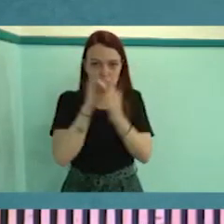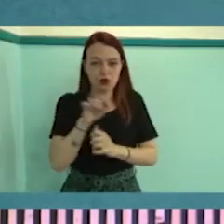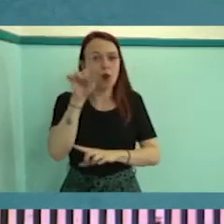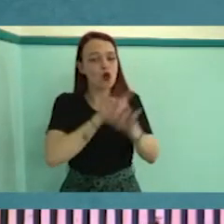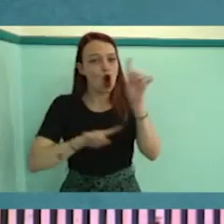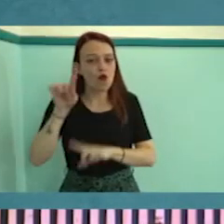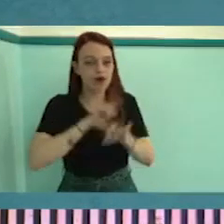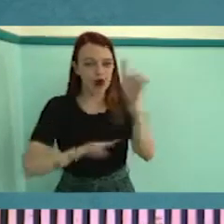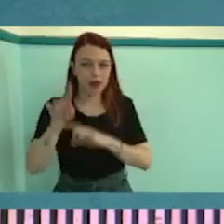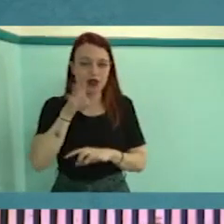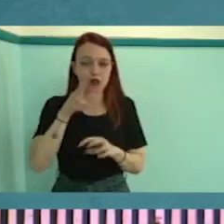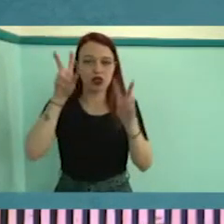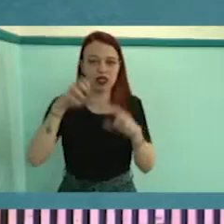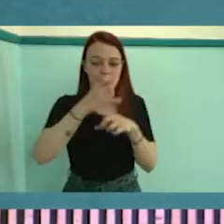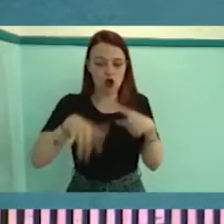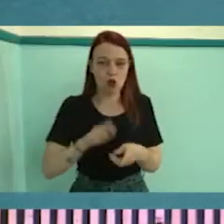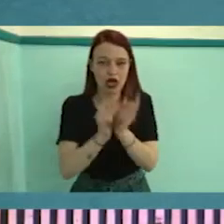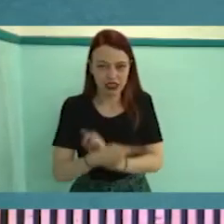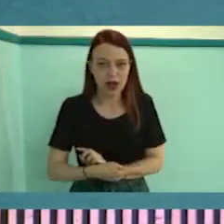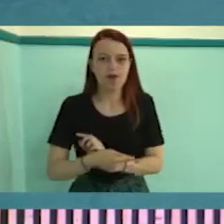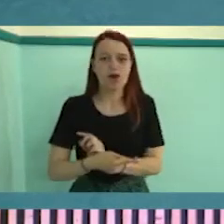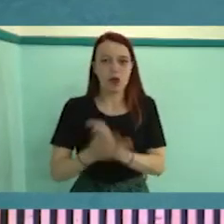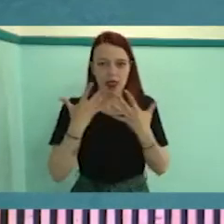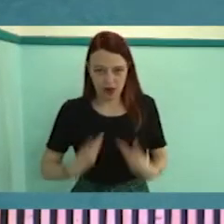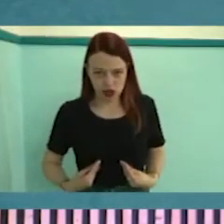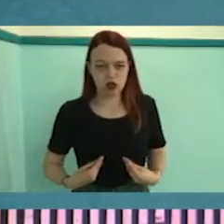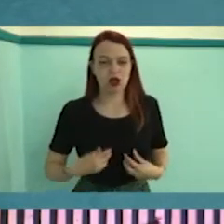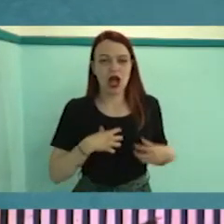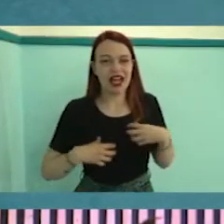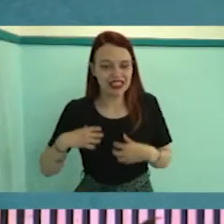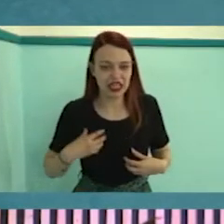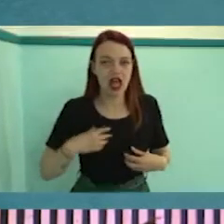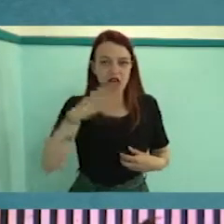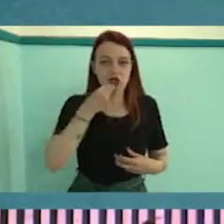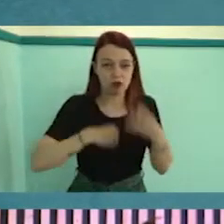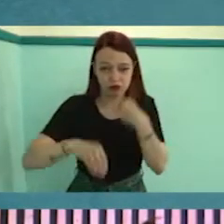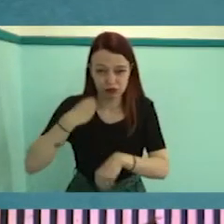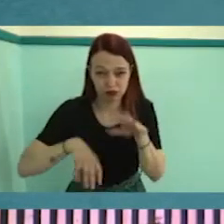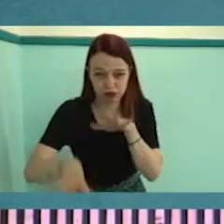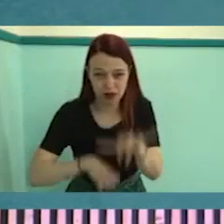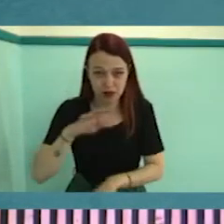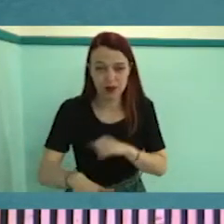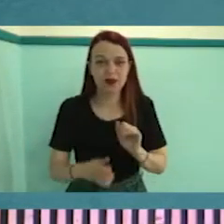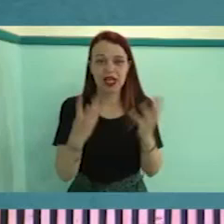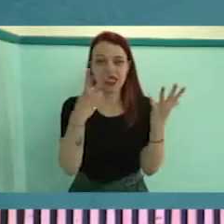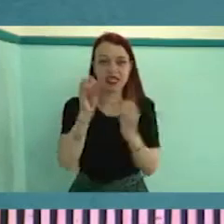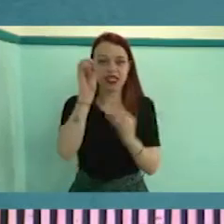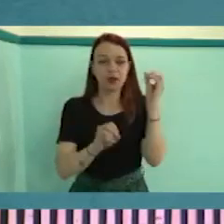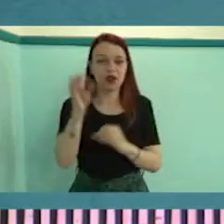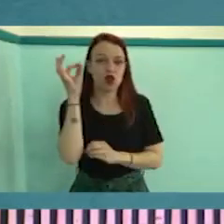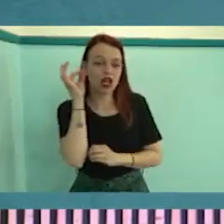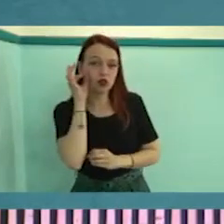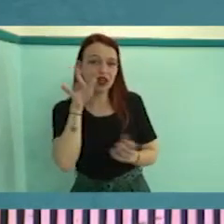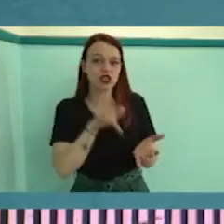problemas de metabolismo y hormonas depresión ansiedad dracones más datos importantes el 70 por de las mujeres evitan actividades por su